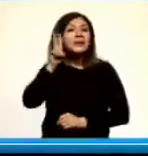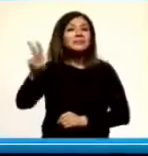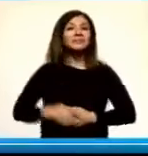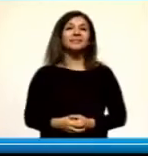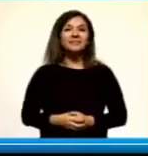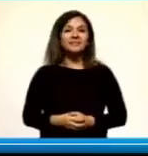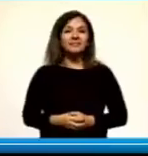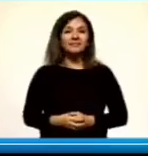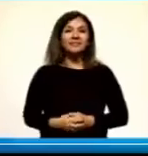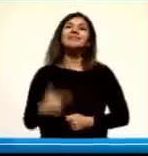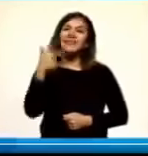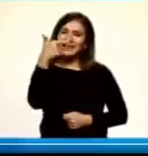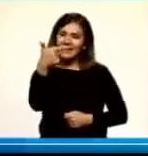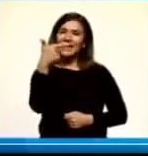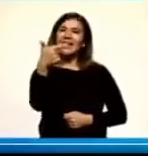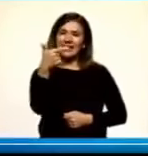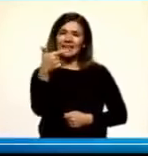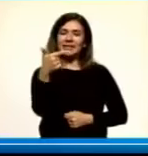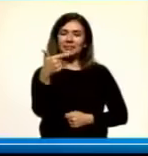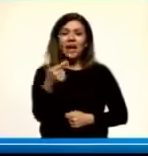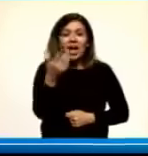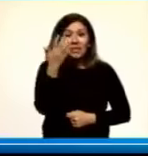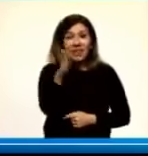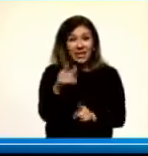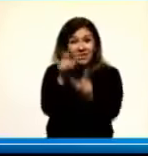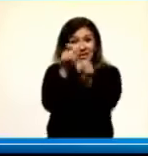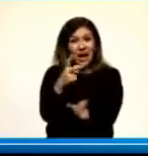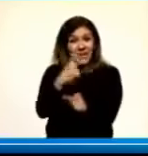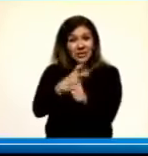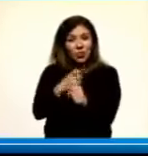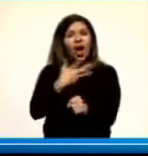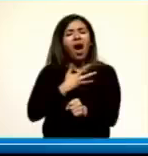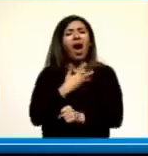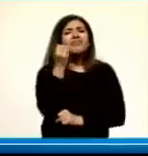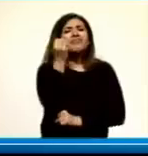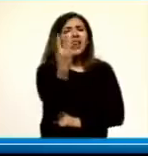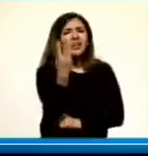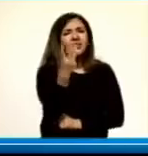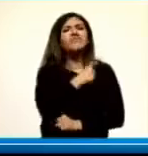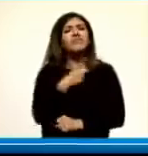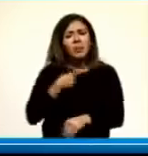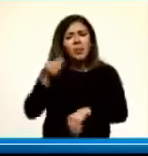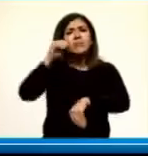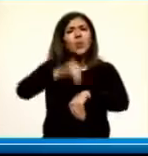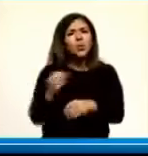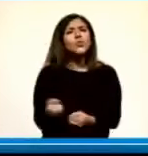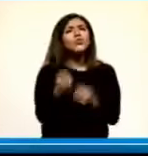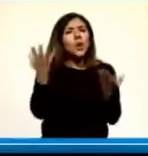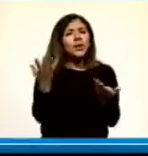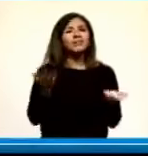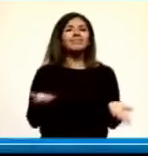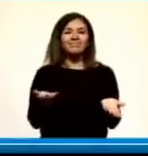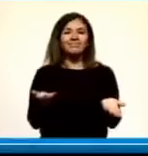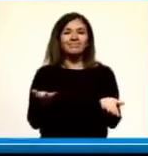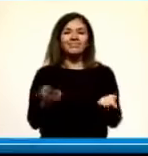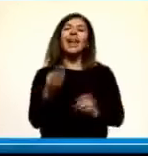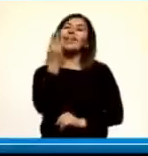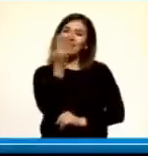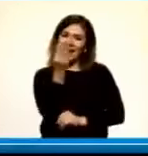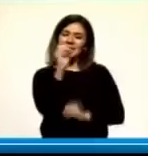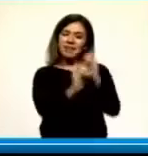7 pelotitas. Dice que en decenas yo tengo 3, es decir, que tengo que poner en la columna de las decenas